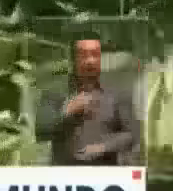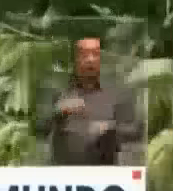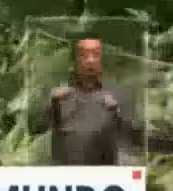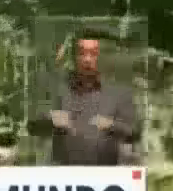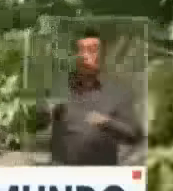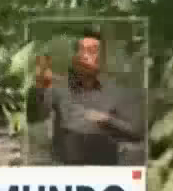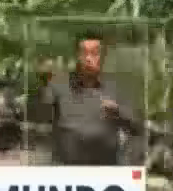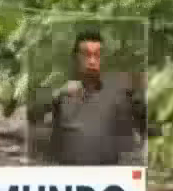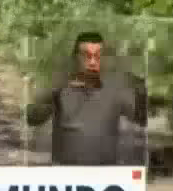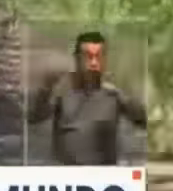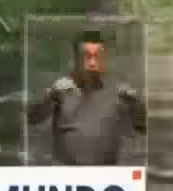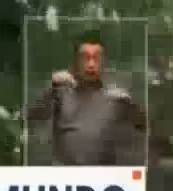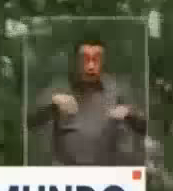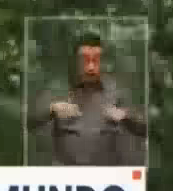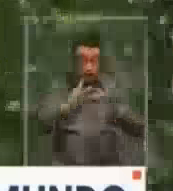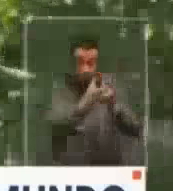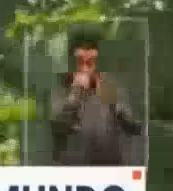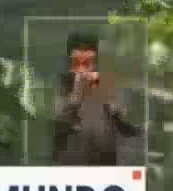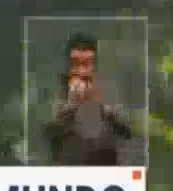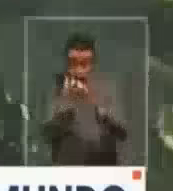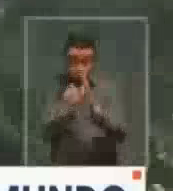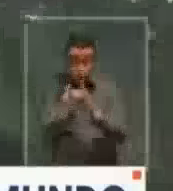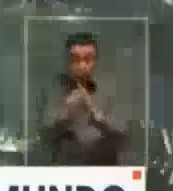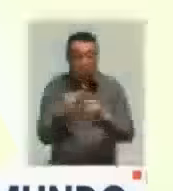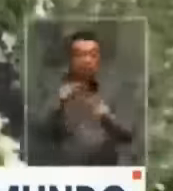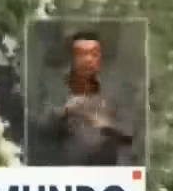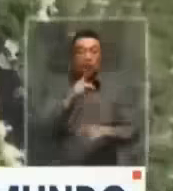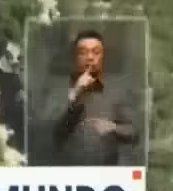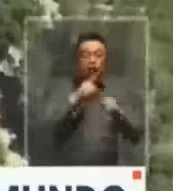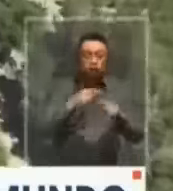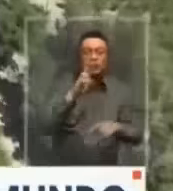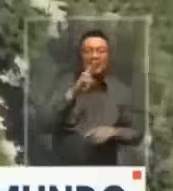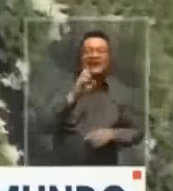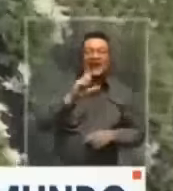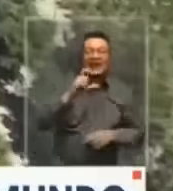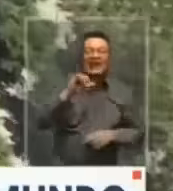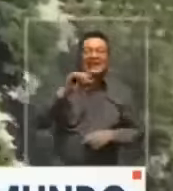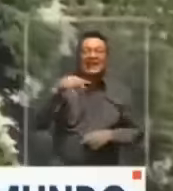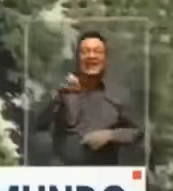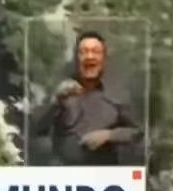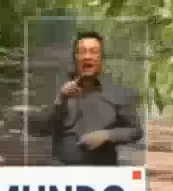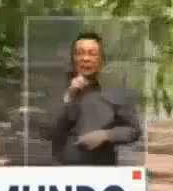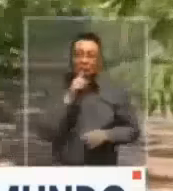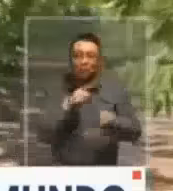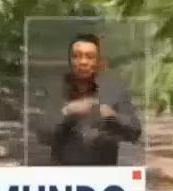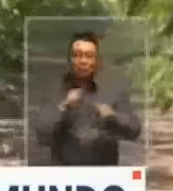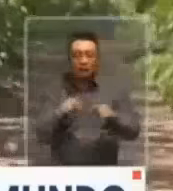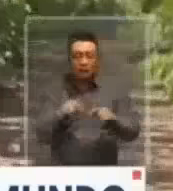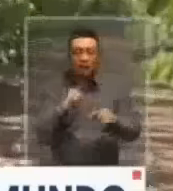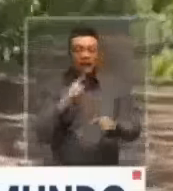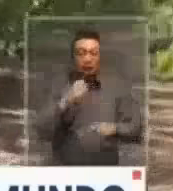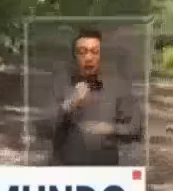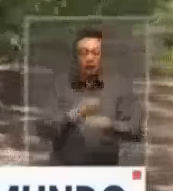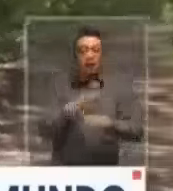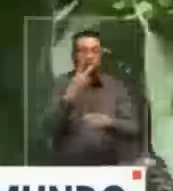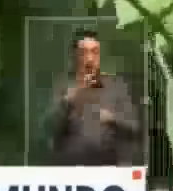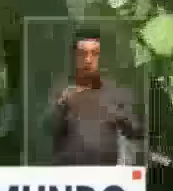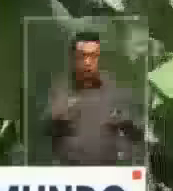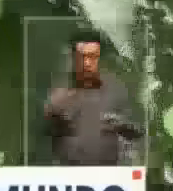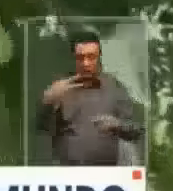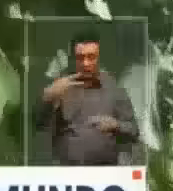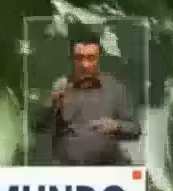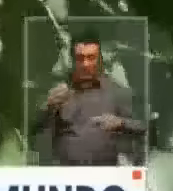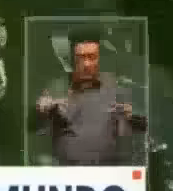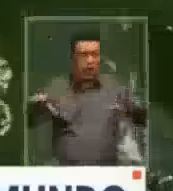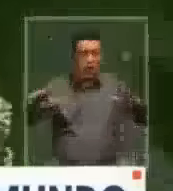cosechando ahora es variedad Regina. Mario Ah, Sosa Regina. nos enseña el trabajo que se hace en estas 2 hectáreas de plantación